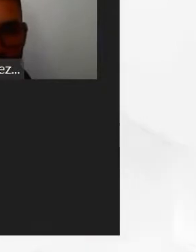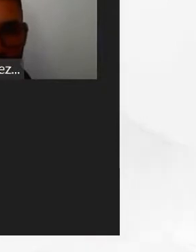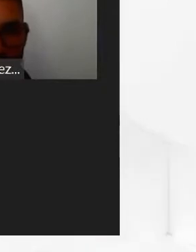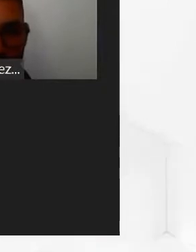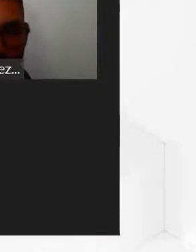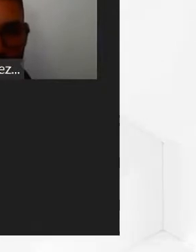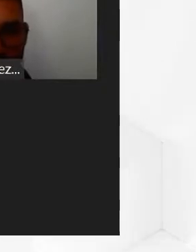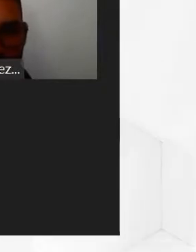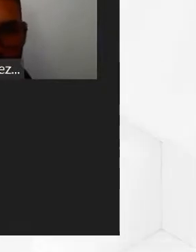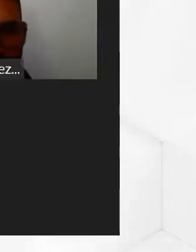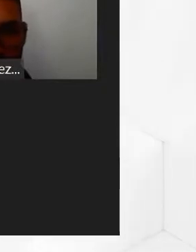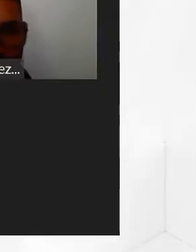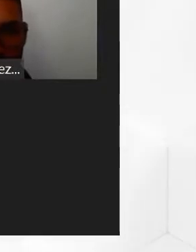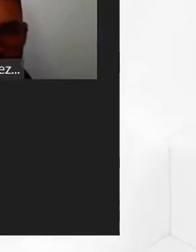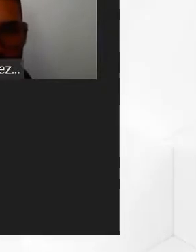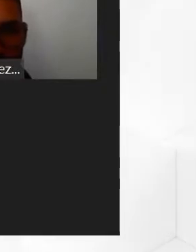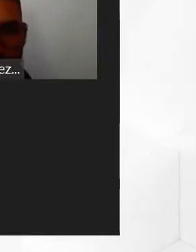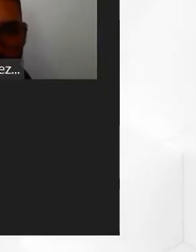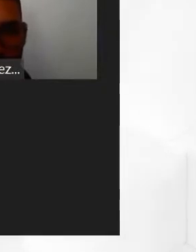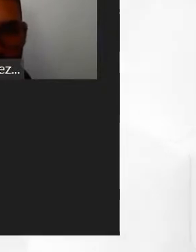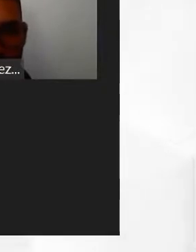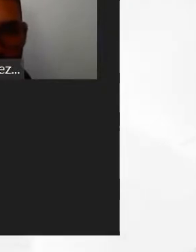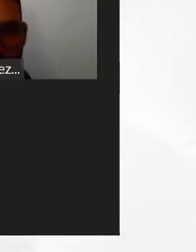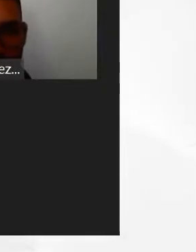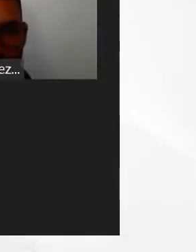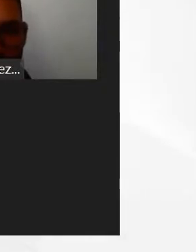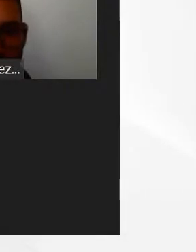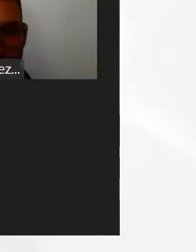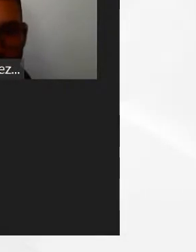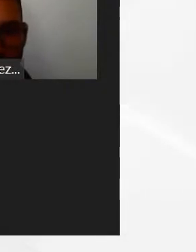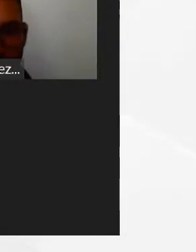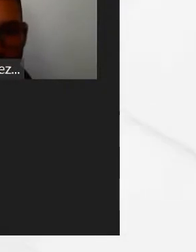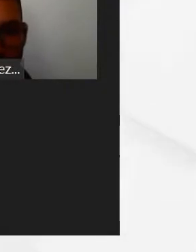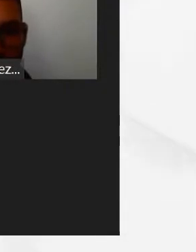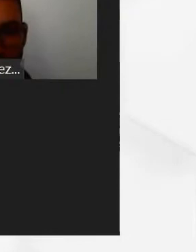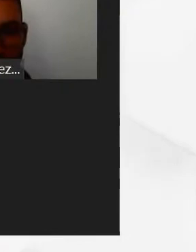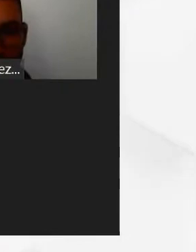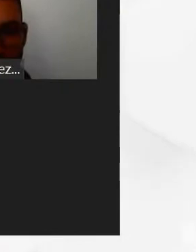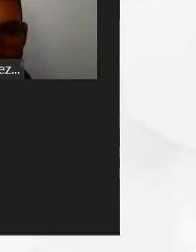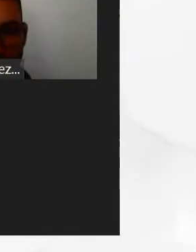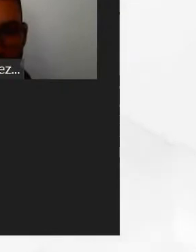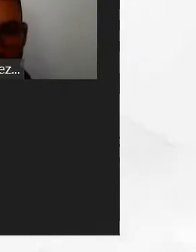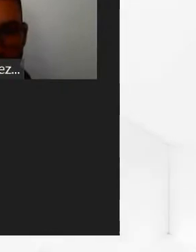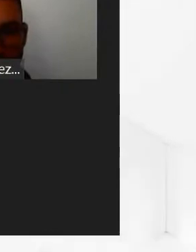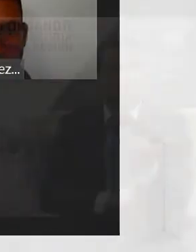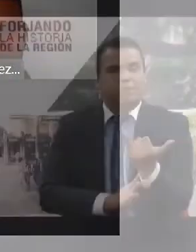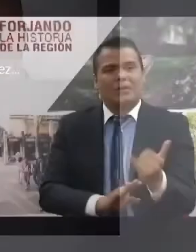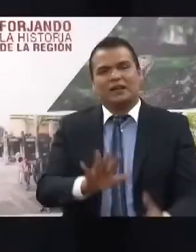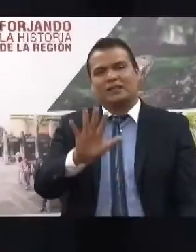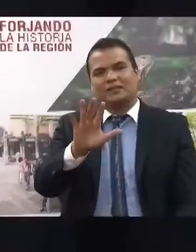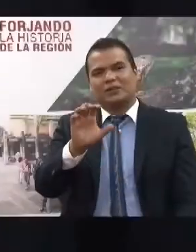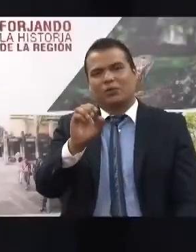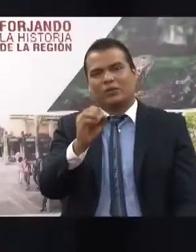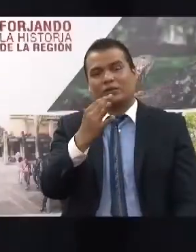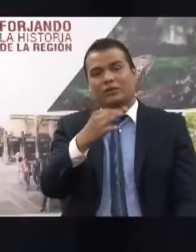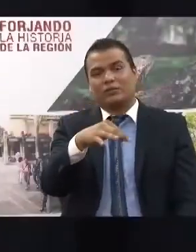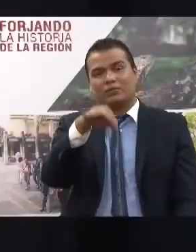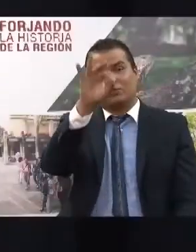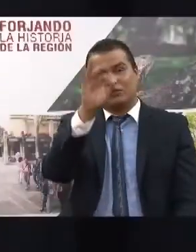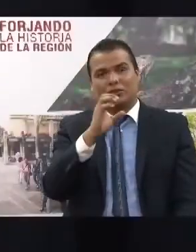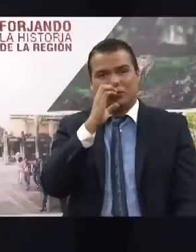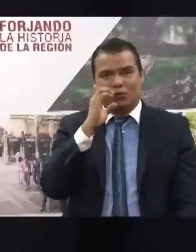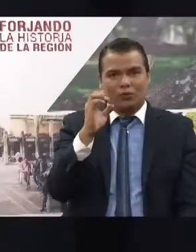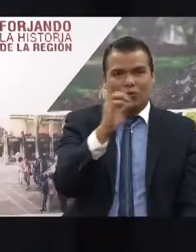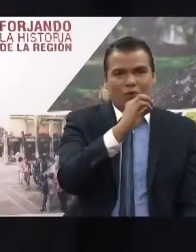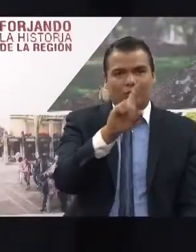más inclusiva de Colombia. Y les doy el dato, tenemos hoy como graduandos 50% de